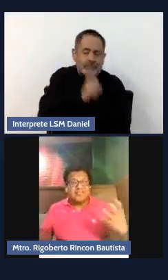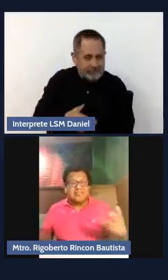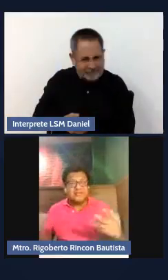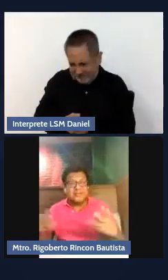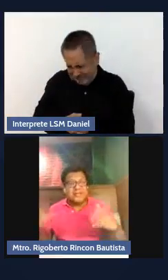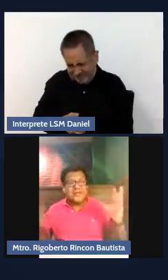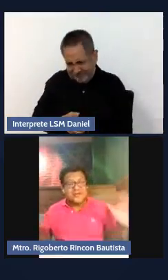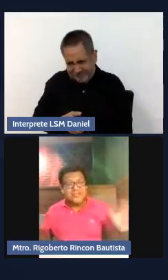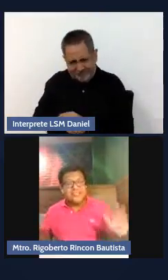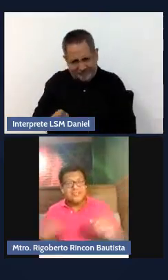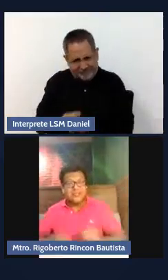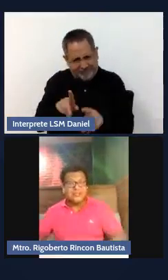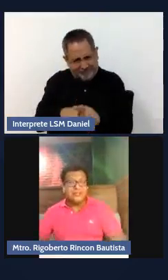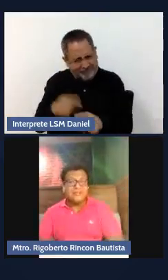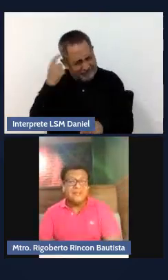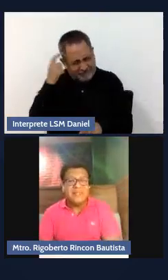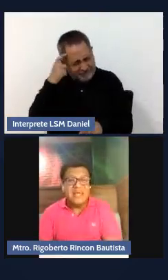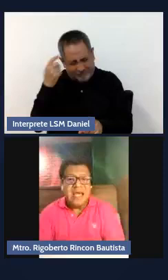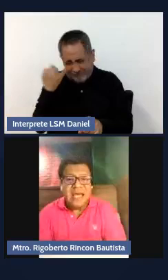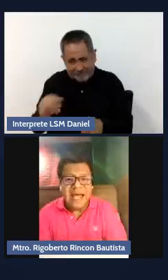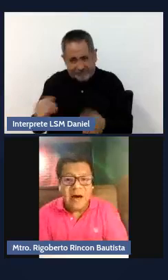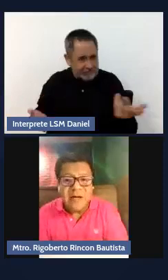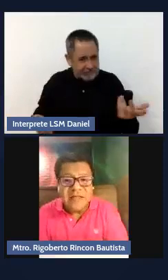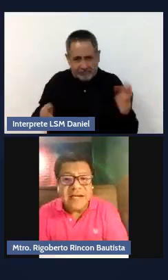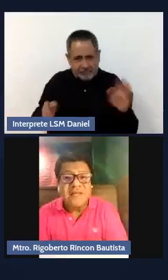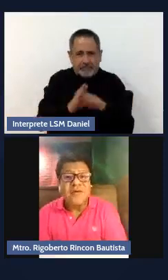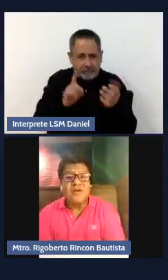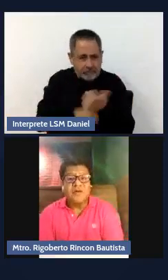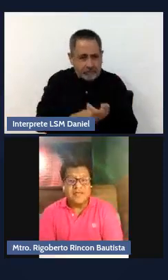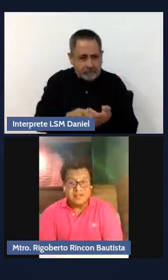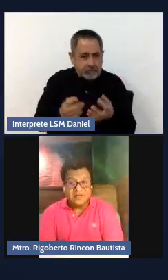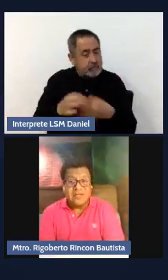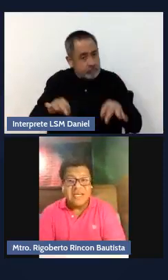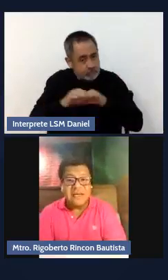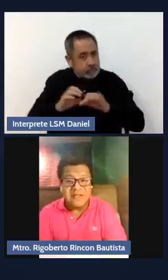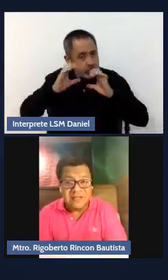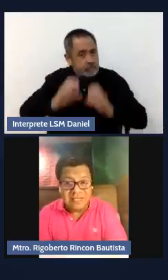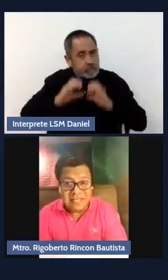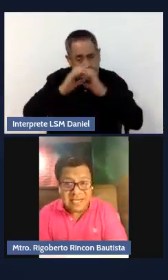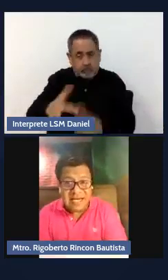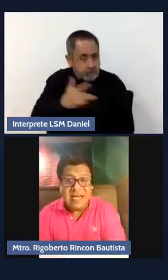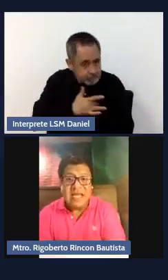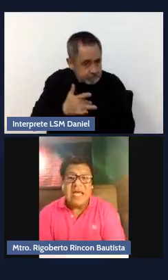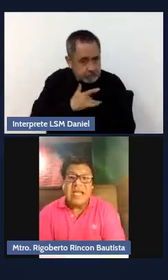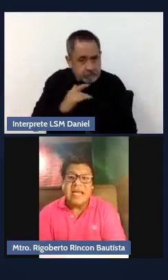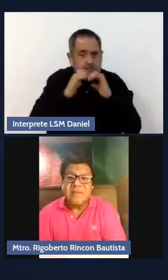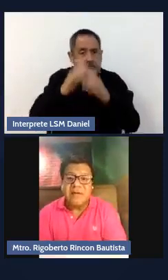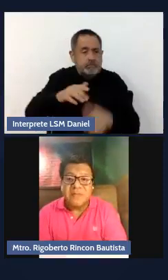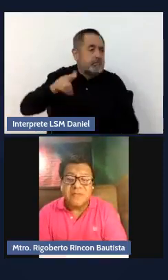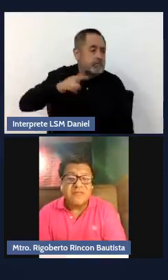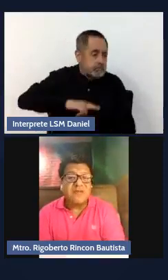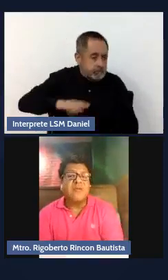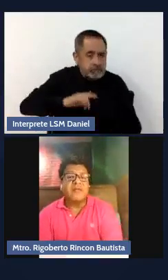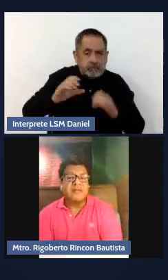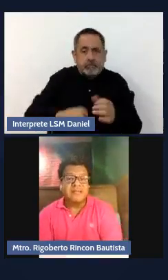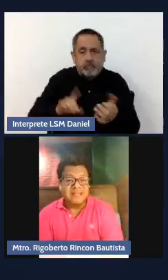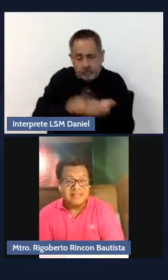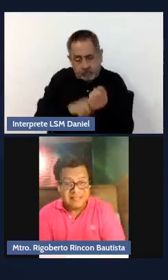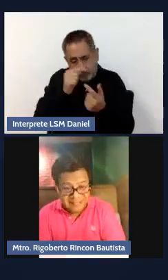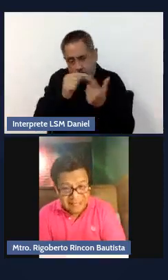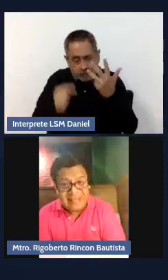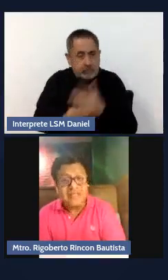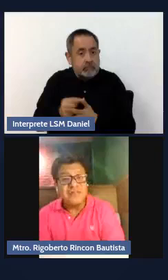suena como desde ese punto. Aumenta el ritmo del corazón y la presión arterial, la que puede producir completamente ansiedad. Eso es